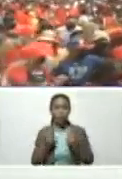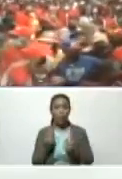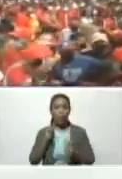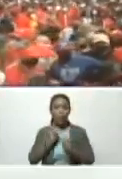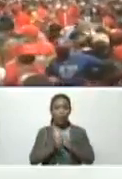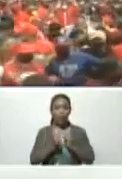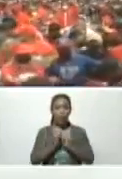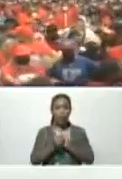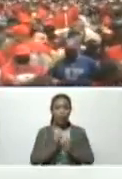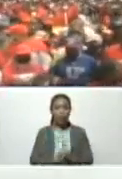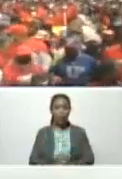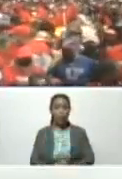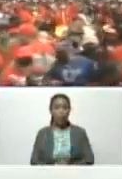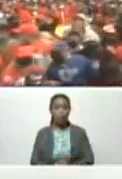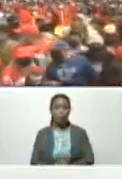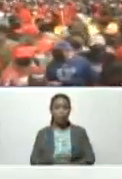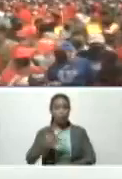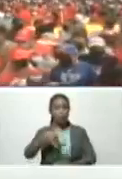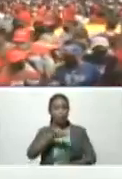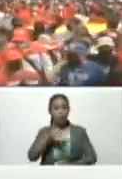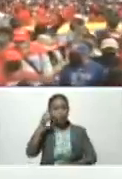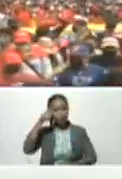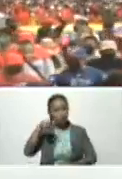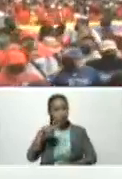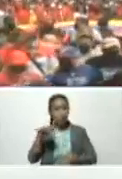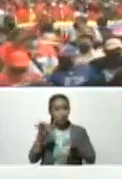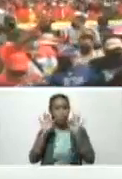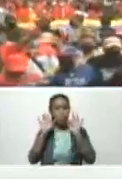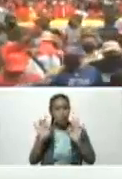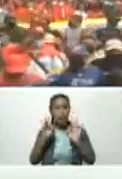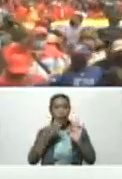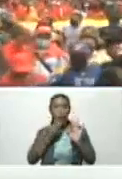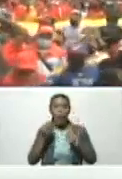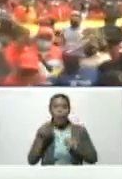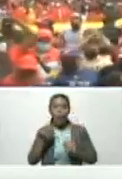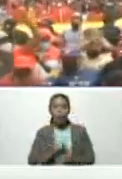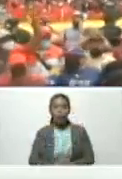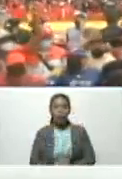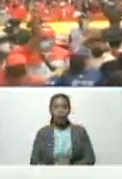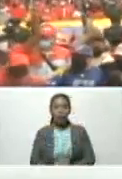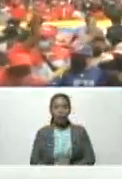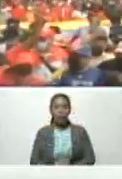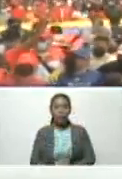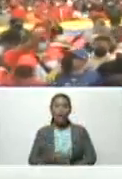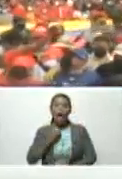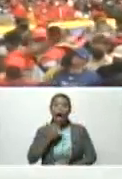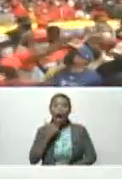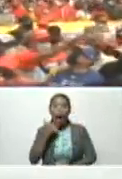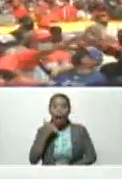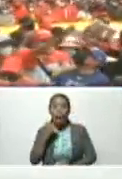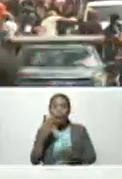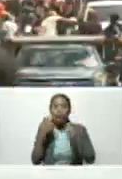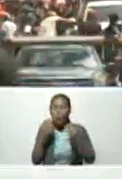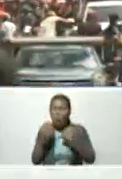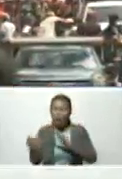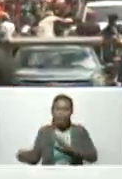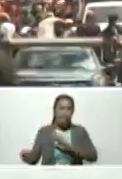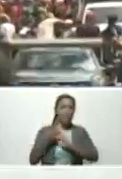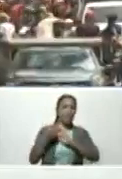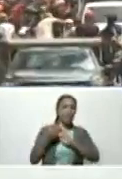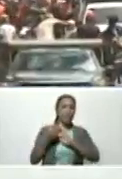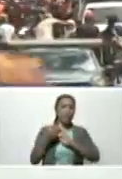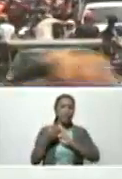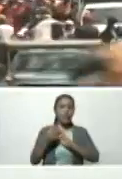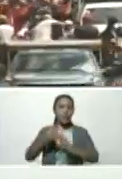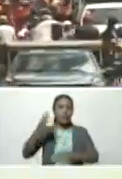deportiva de todo el pueblo, pero en especial de la juventud. Si alguien se vio afectado por